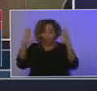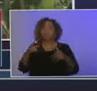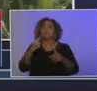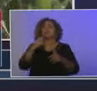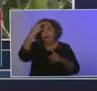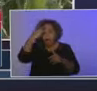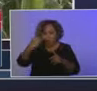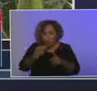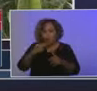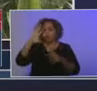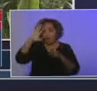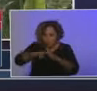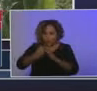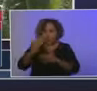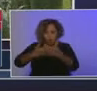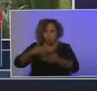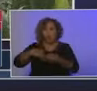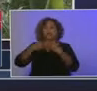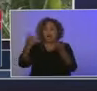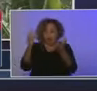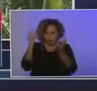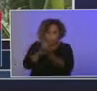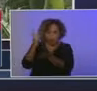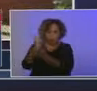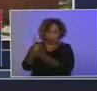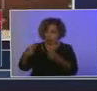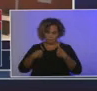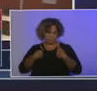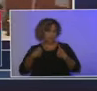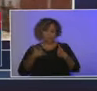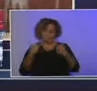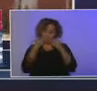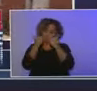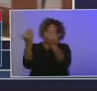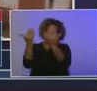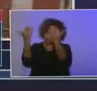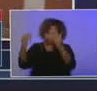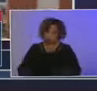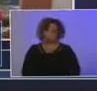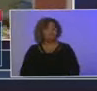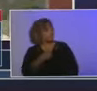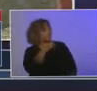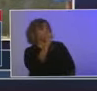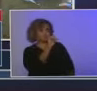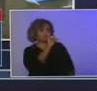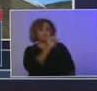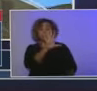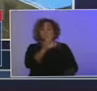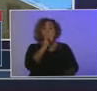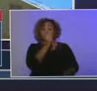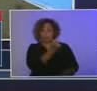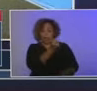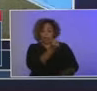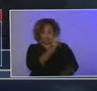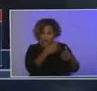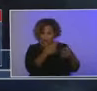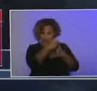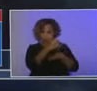a comenzar todos esos proyectos. Claro. Eso va a año y pico. A mí me da vergüenza. Sí, sí. Muy y bien. A mí también. No te vayas, Bárbara. Voy a incorporar